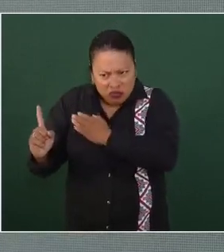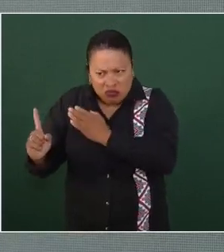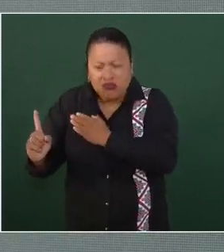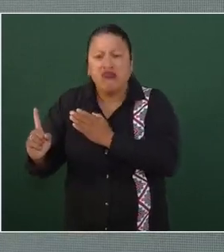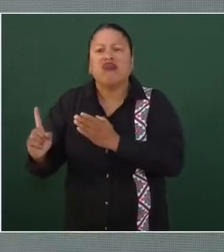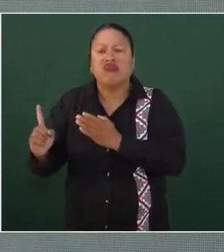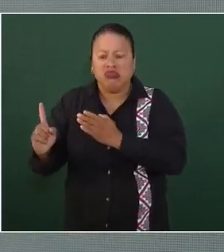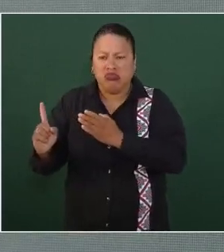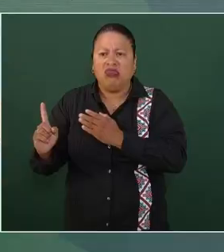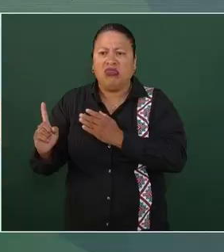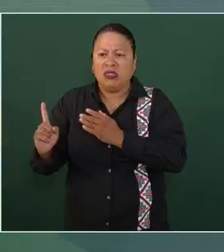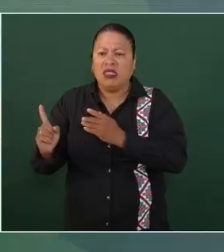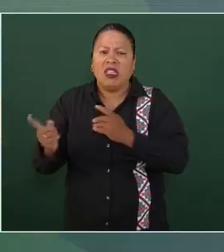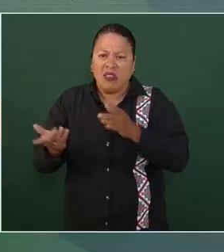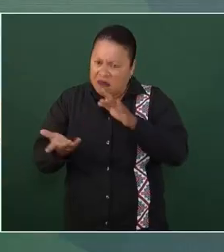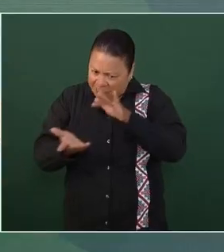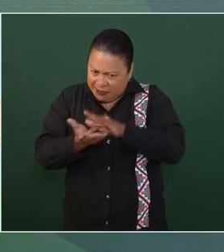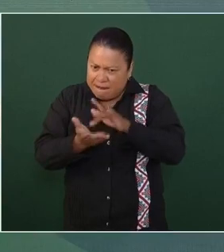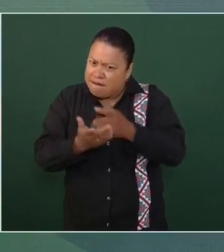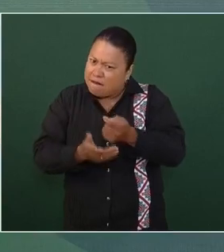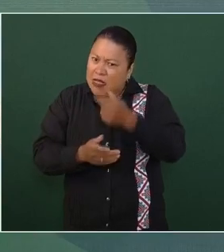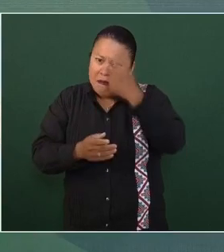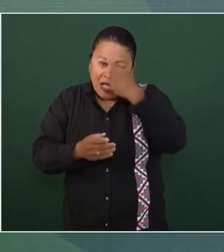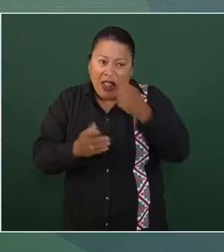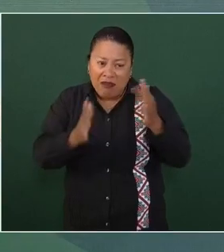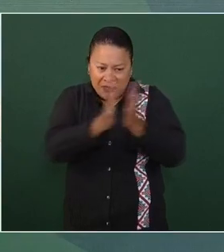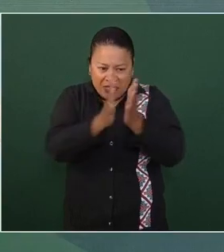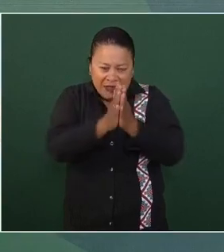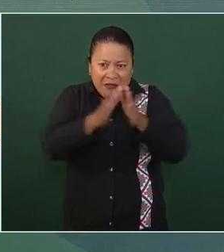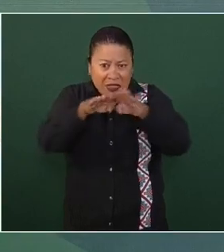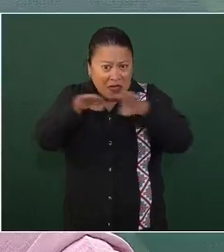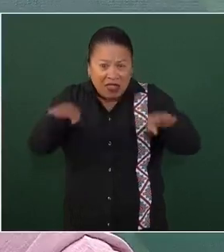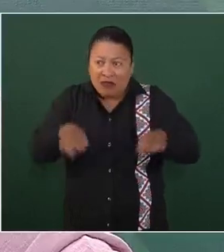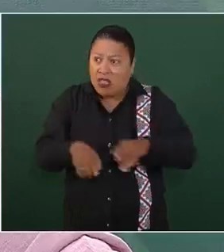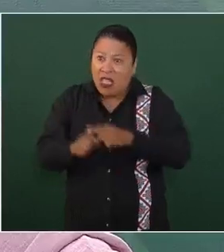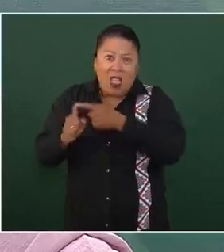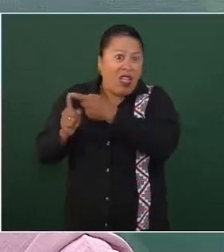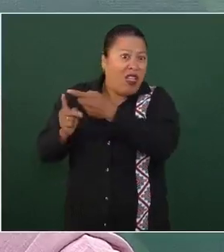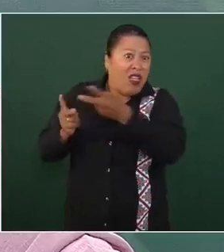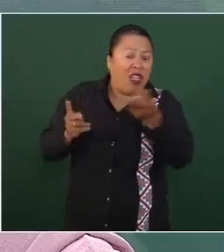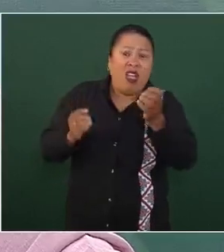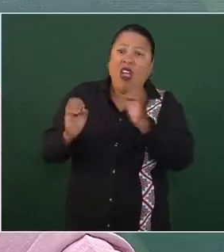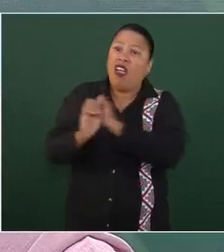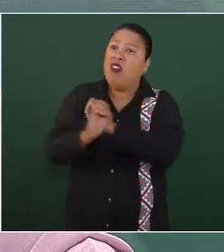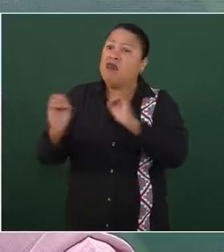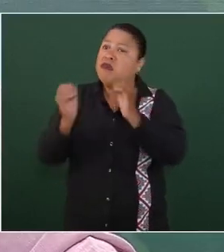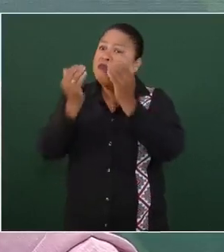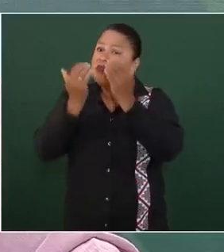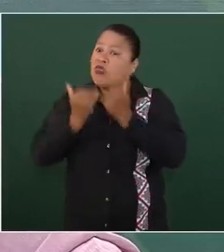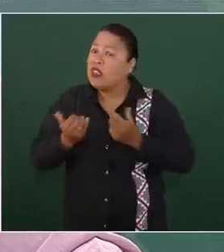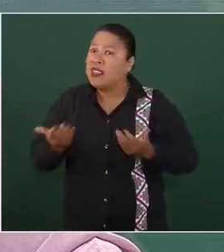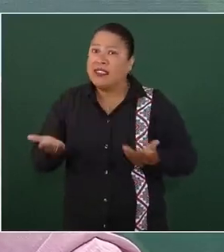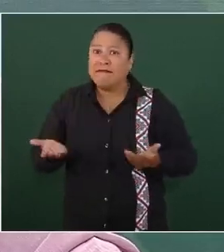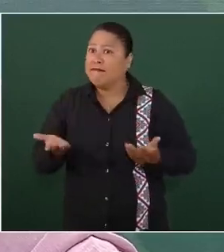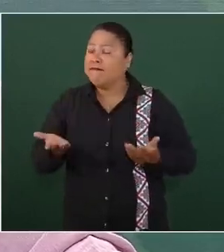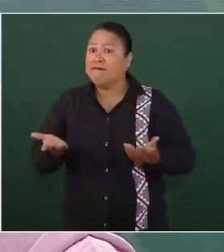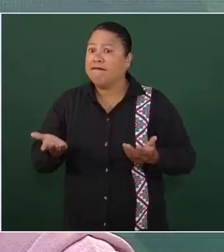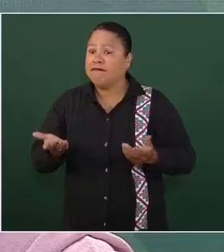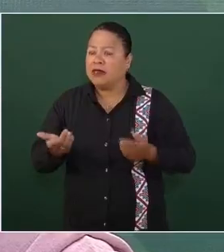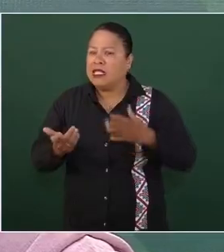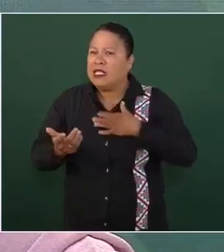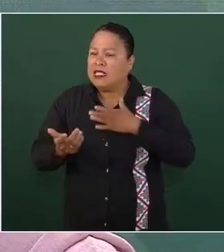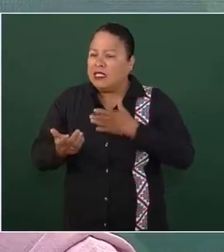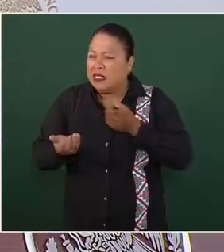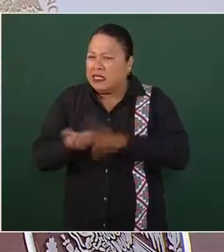de la democracia nadie como él con ese